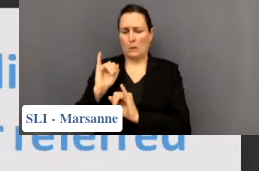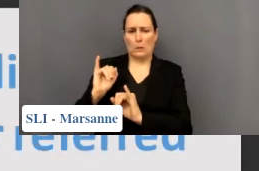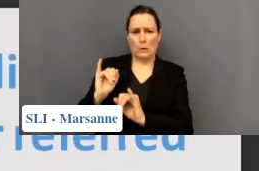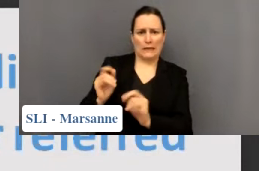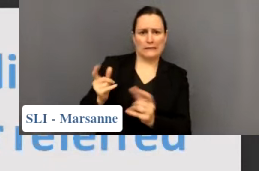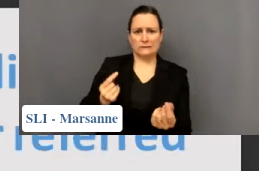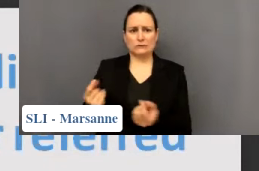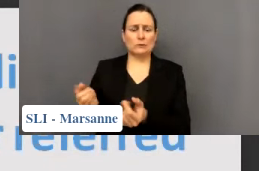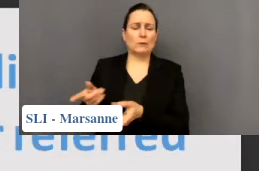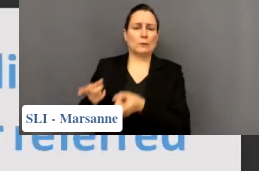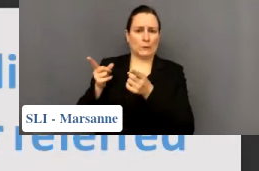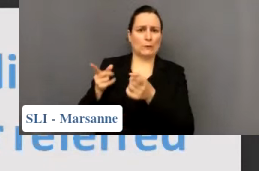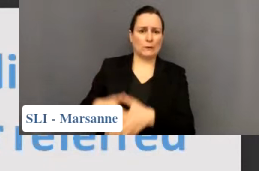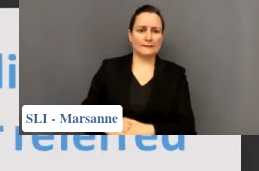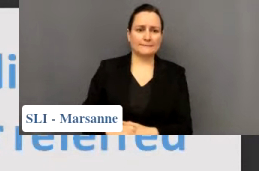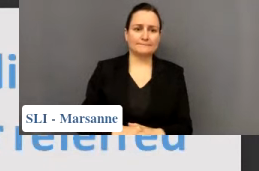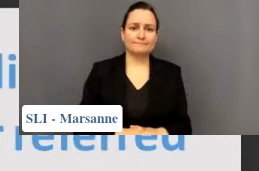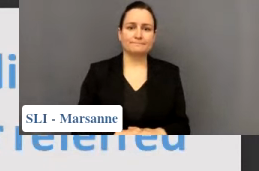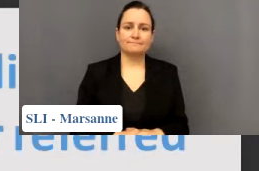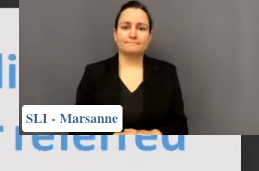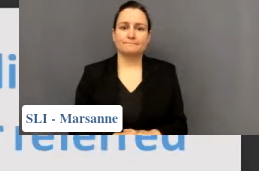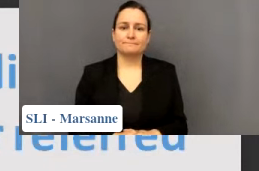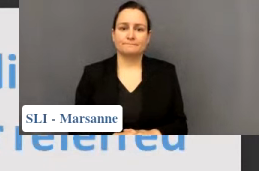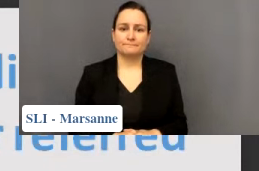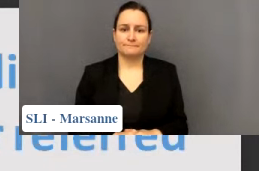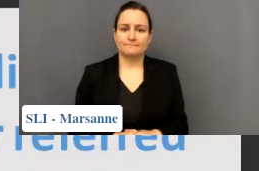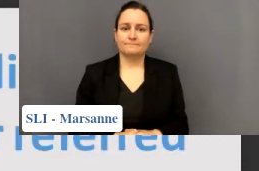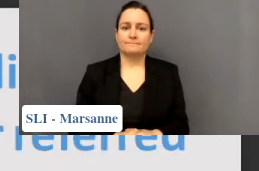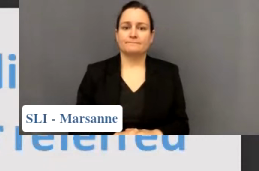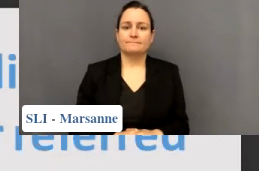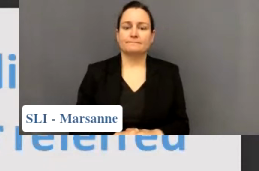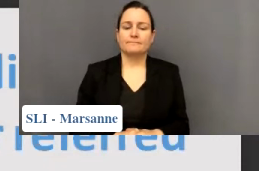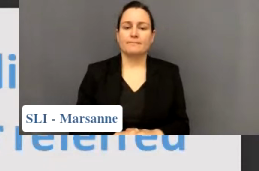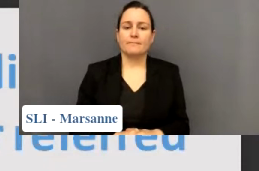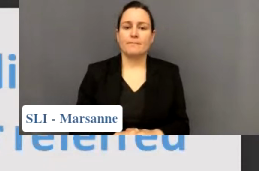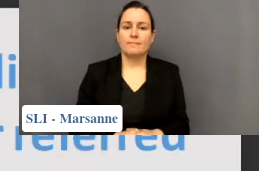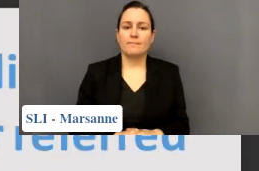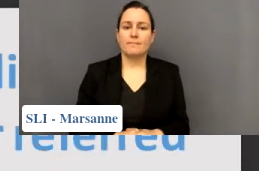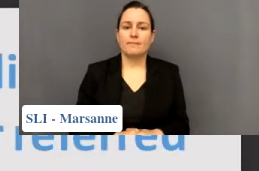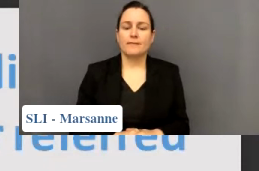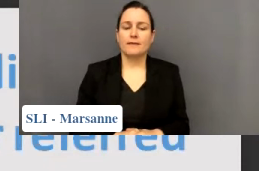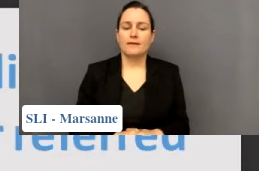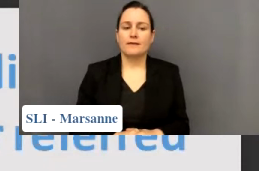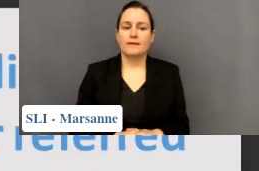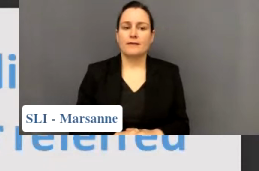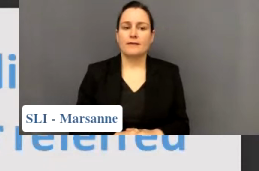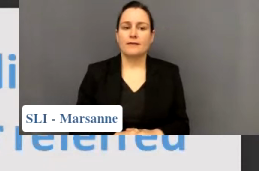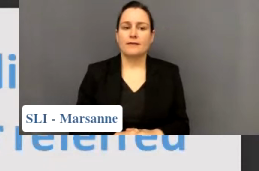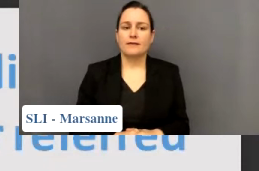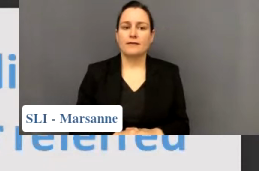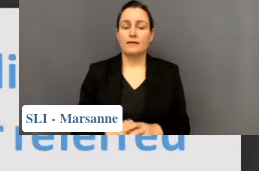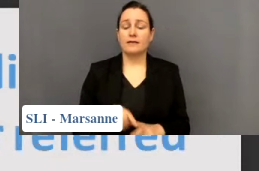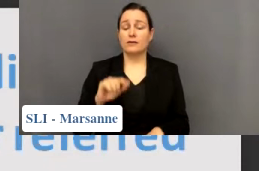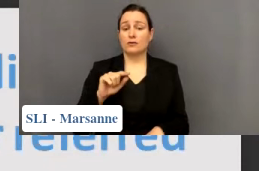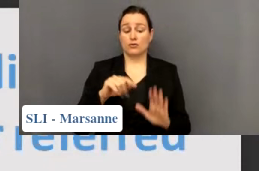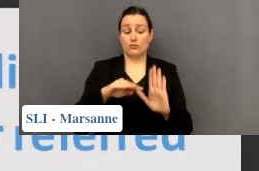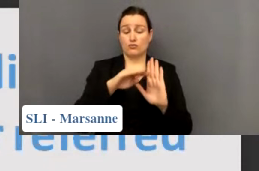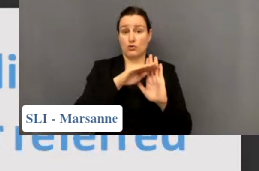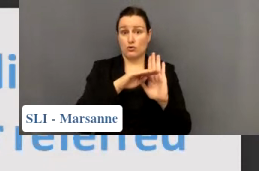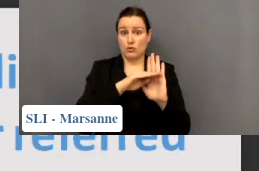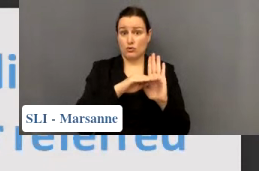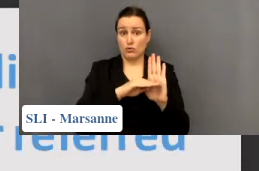que recién hacíamos mención para la incorporación al programa y para medir el riesgo en el que la persona está, también se